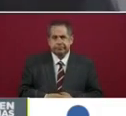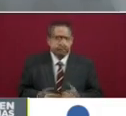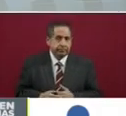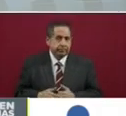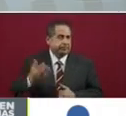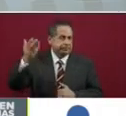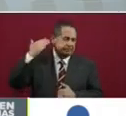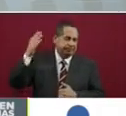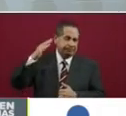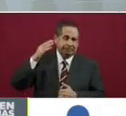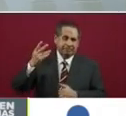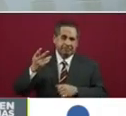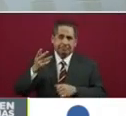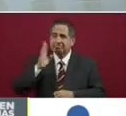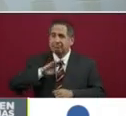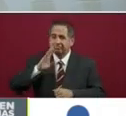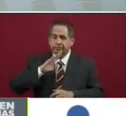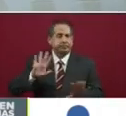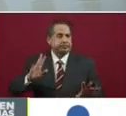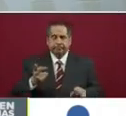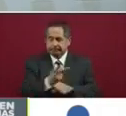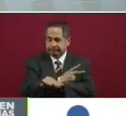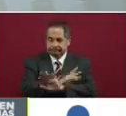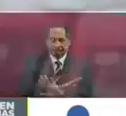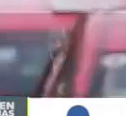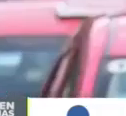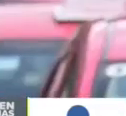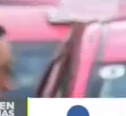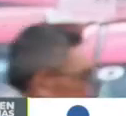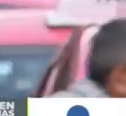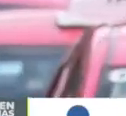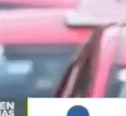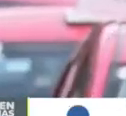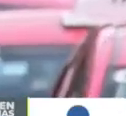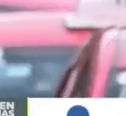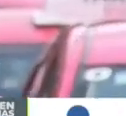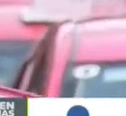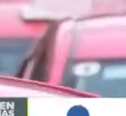no se dejen manipular por aquellos que quieren sacar raja política.